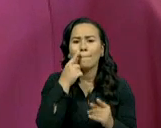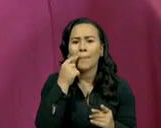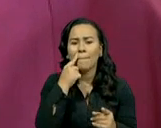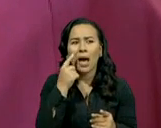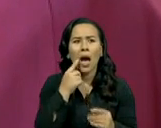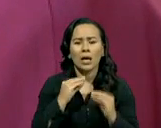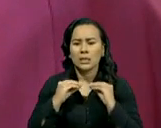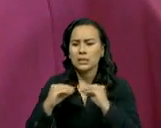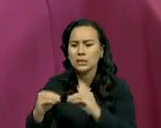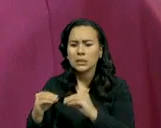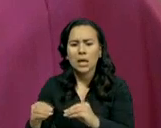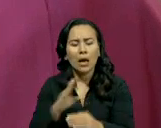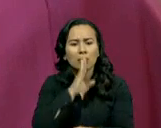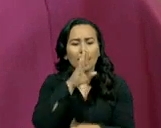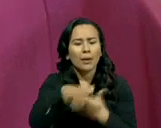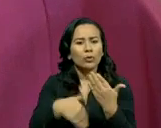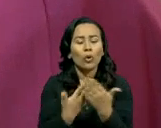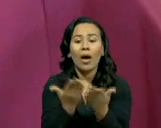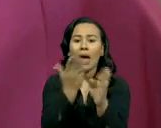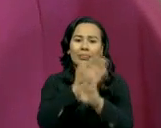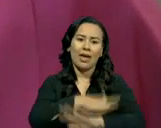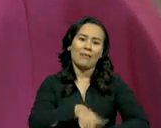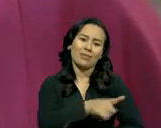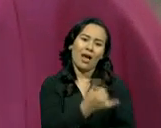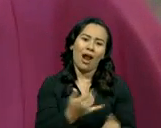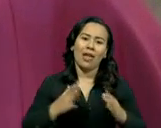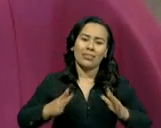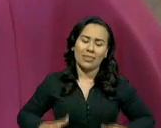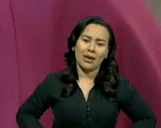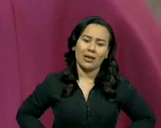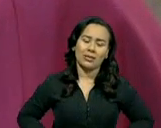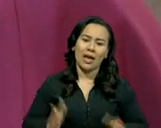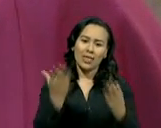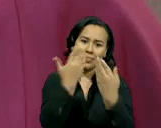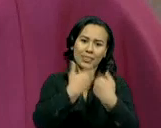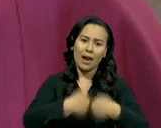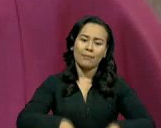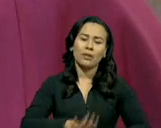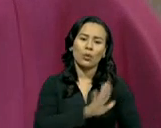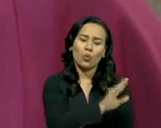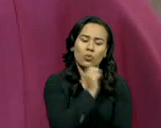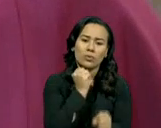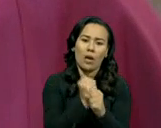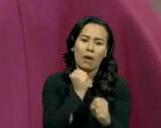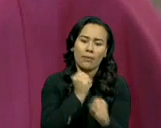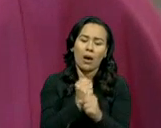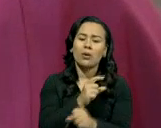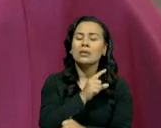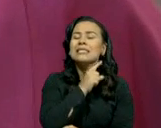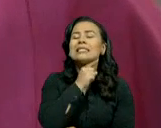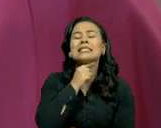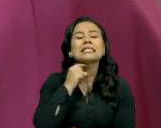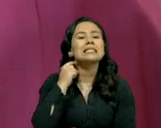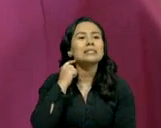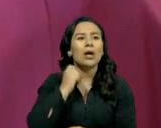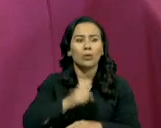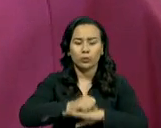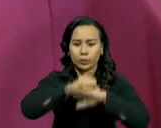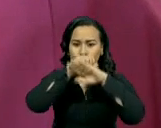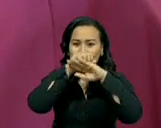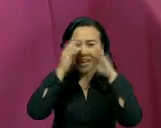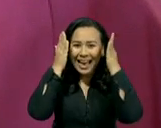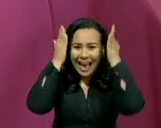Al término de su gobierno pastoral, en la providencia de Dios,